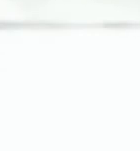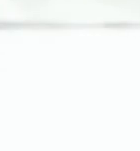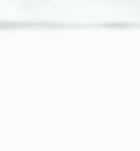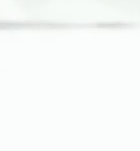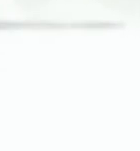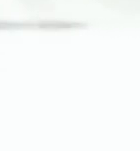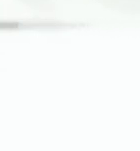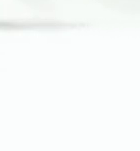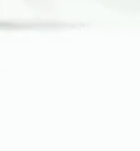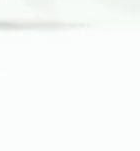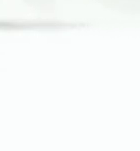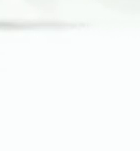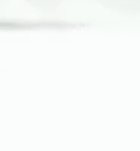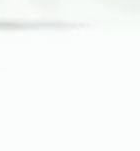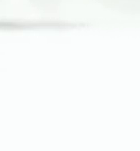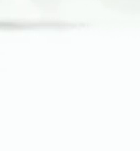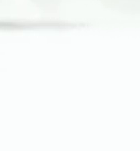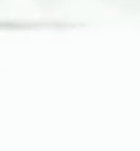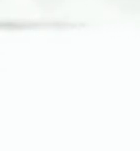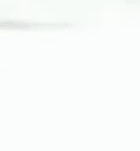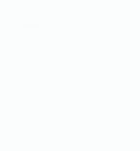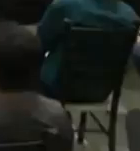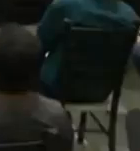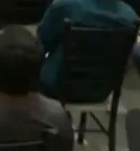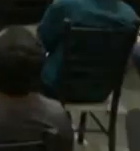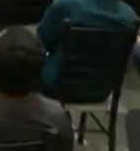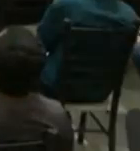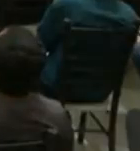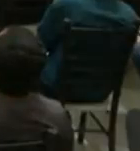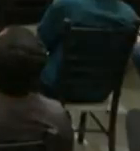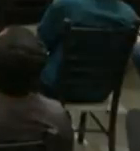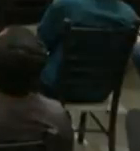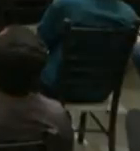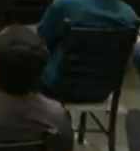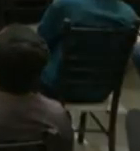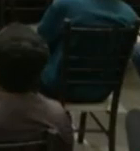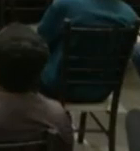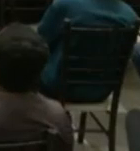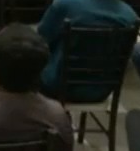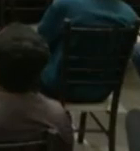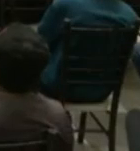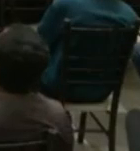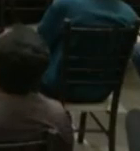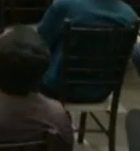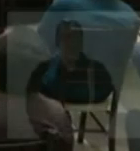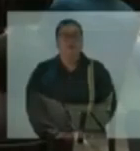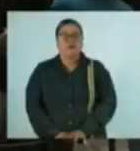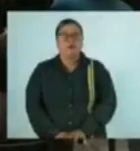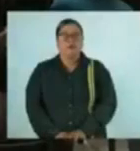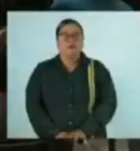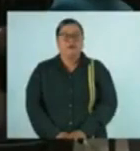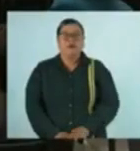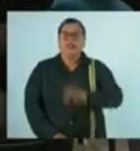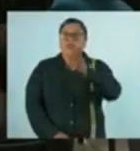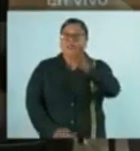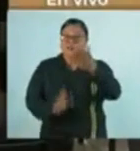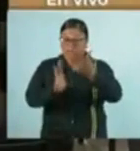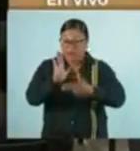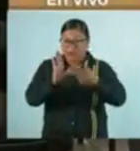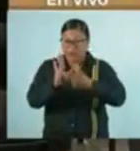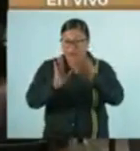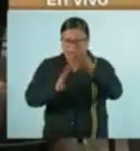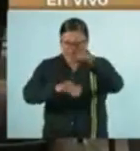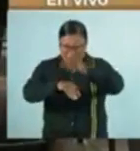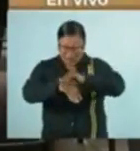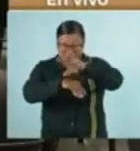un pueblo transformando su historia. Y pues bueno, con este taller, con este programa que se va a lanzar, se